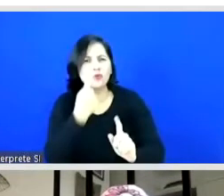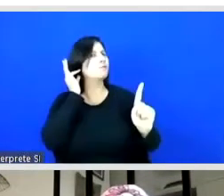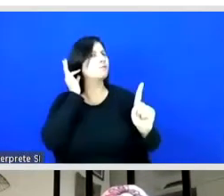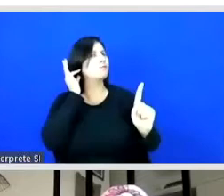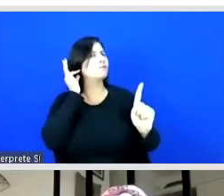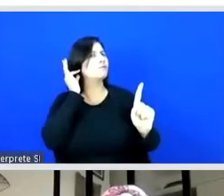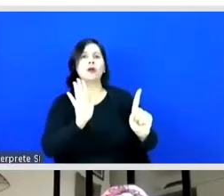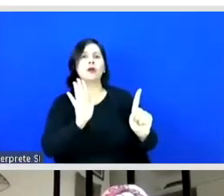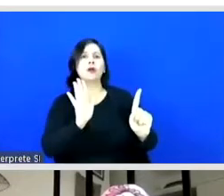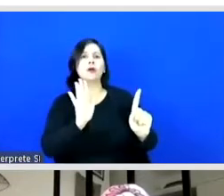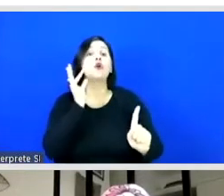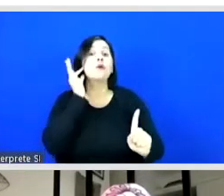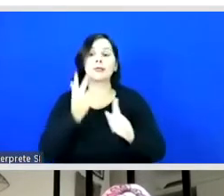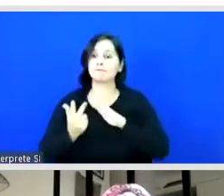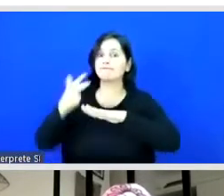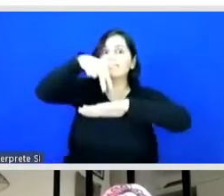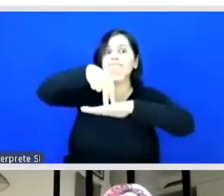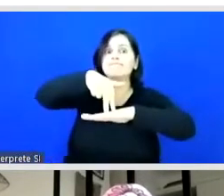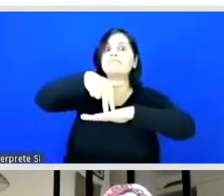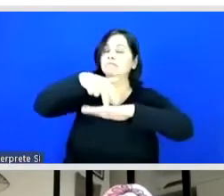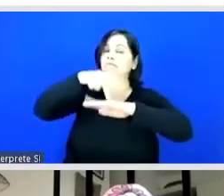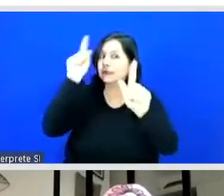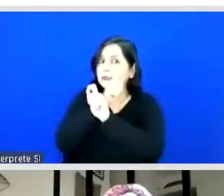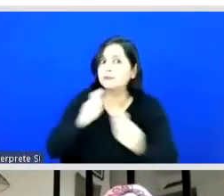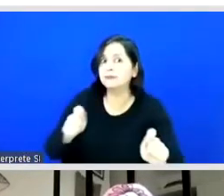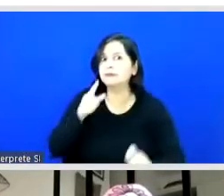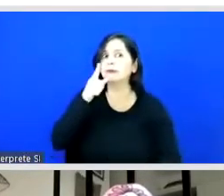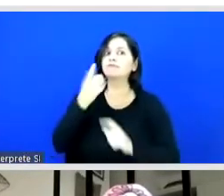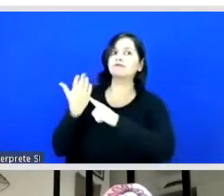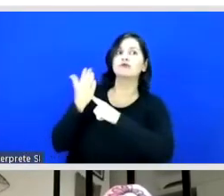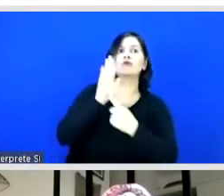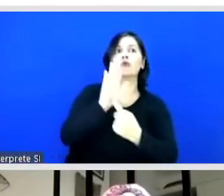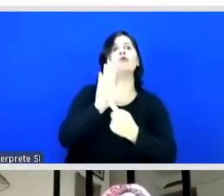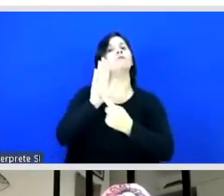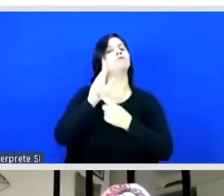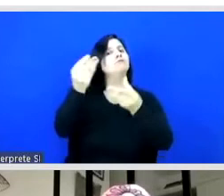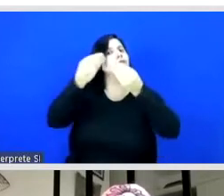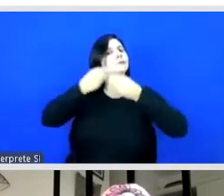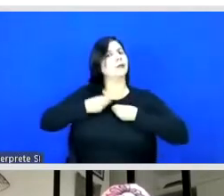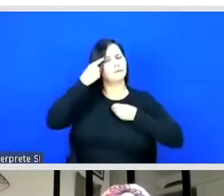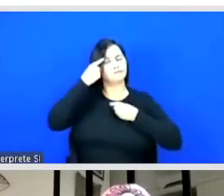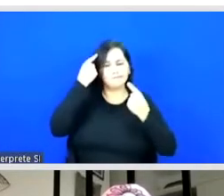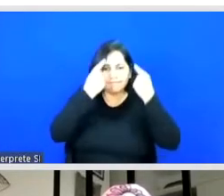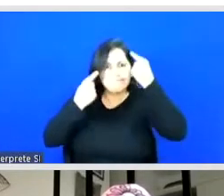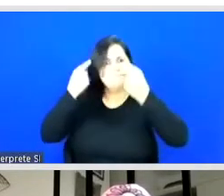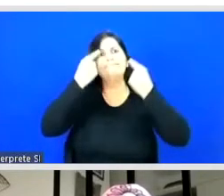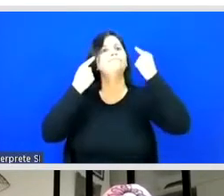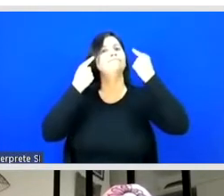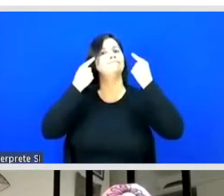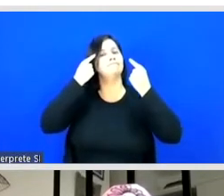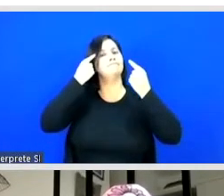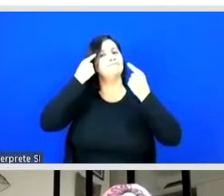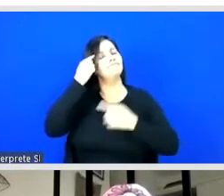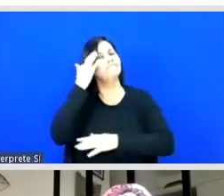poniendo nuestro cuerpo, nuestro pensamiento, nuestro accionar, pero ya no basta, necesitamos la